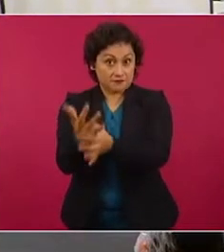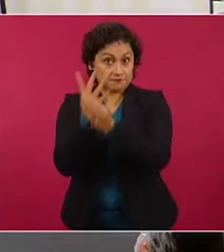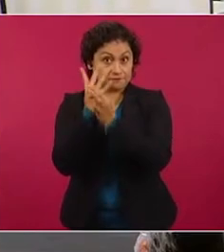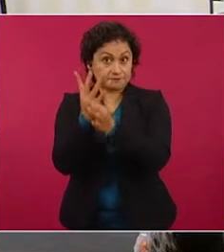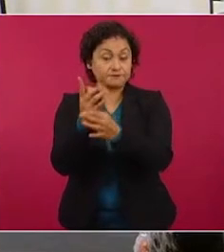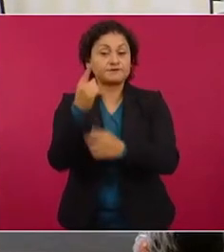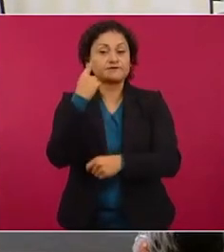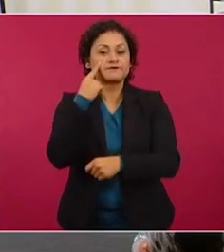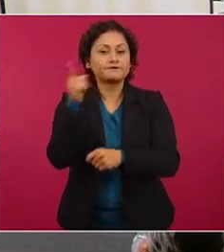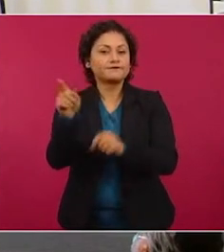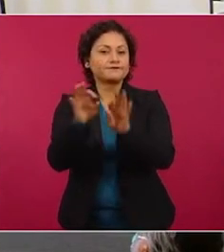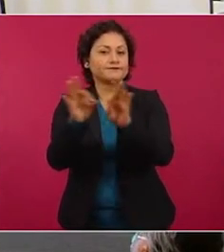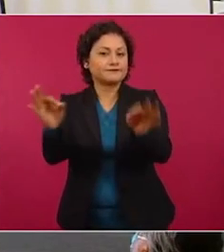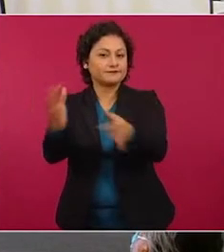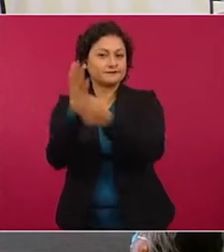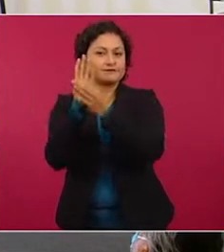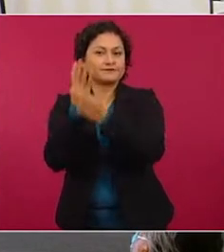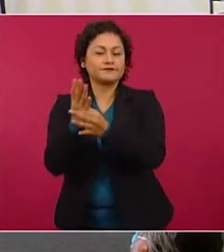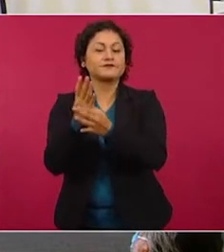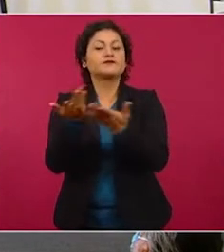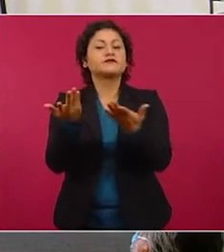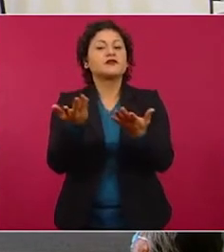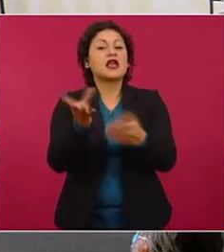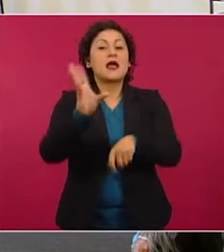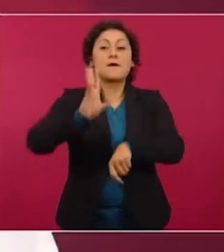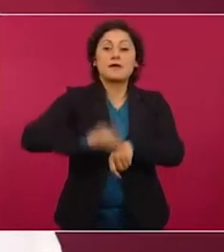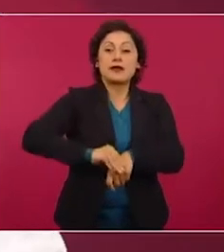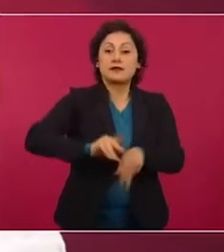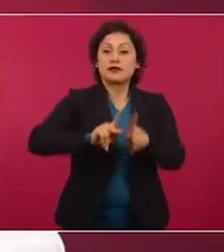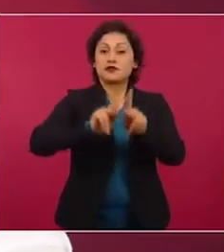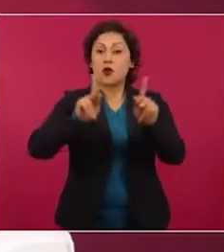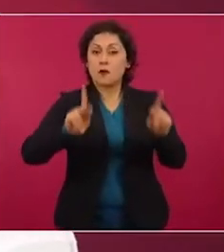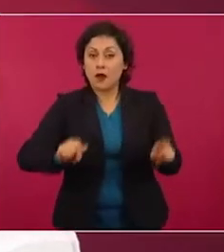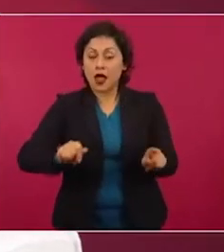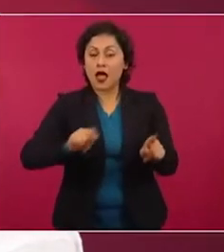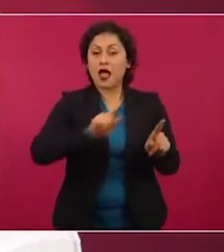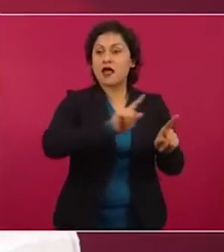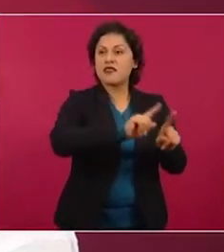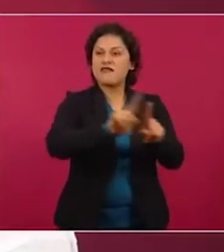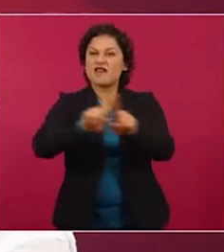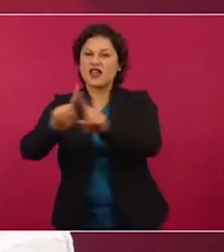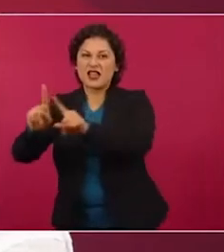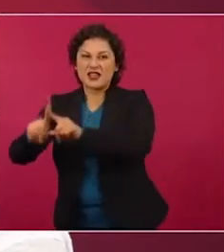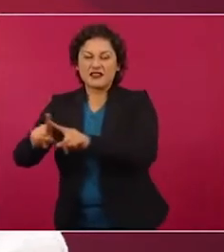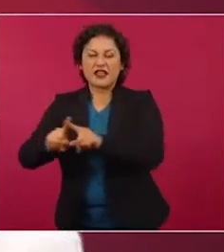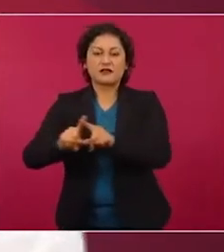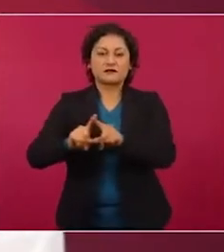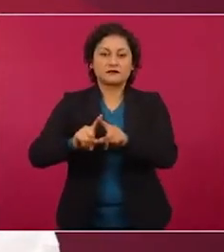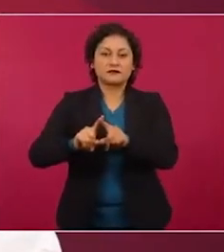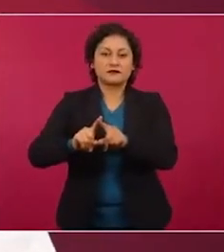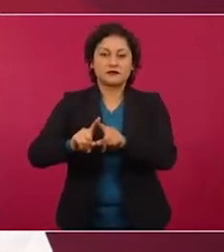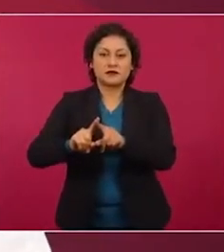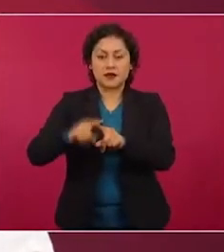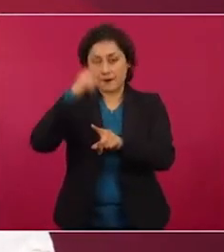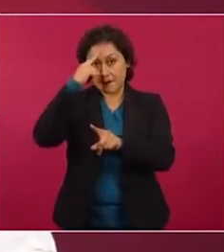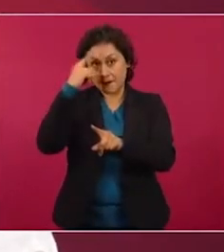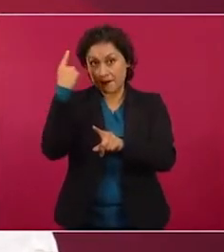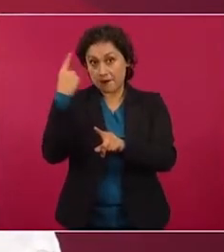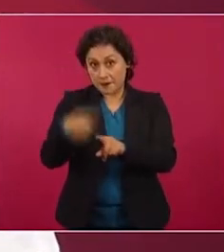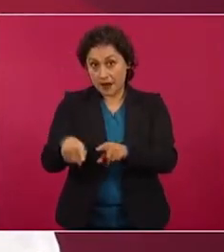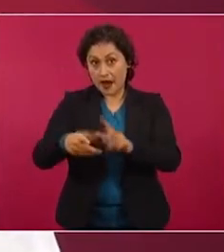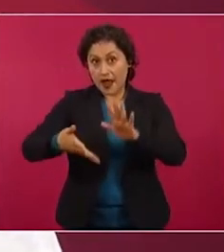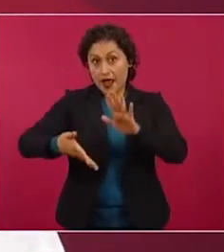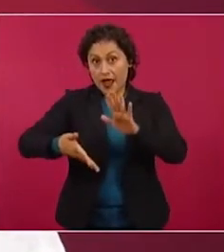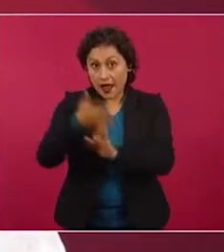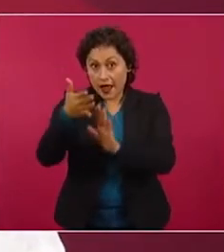todas las concesiones de playa y uso obtenidas en sexenios anteriores que tenemos para prestar